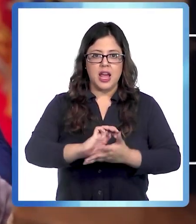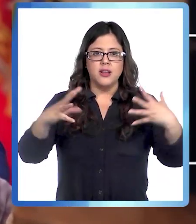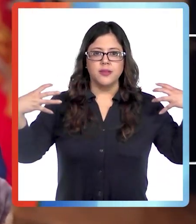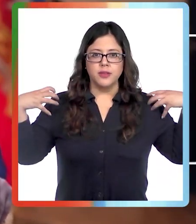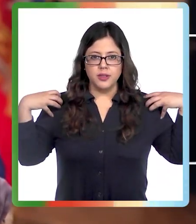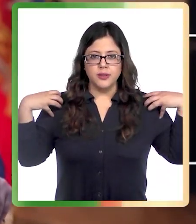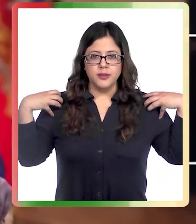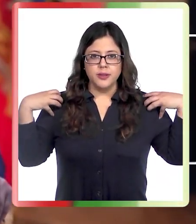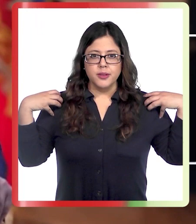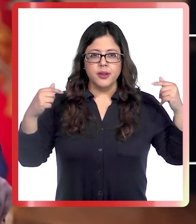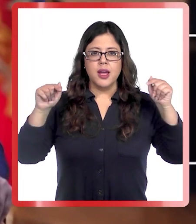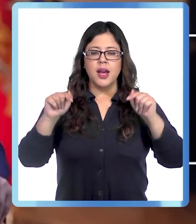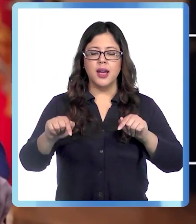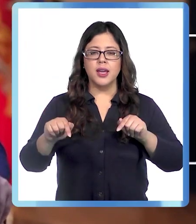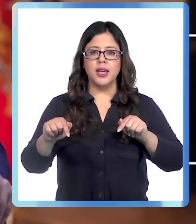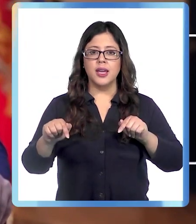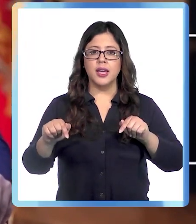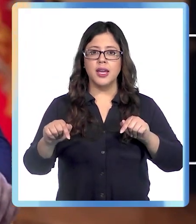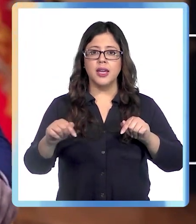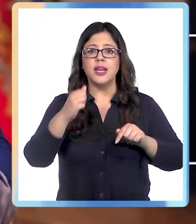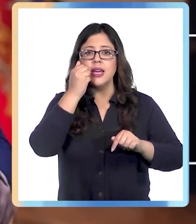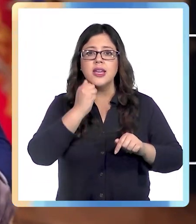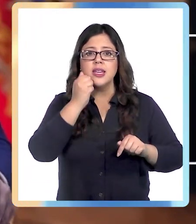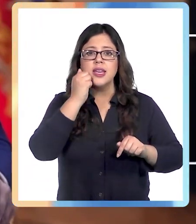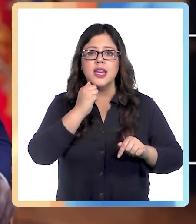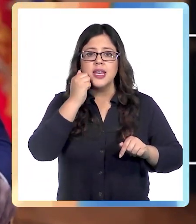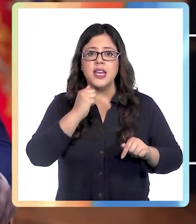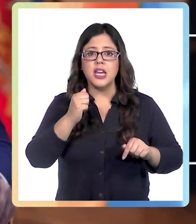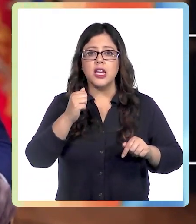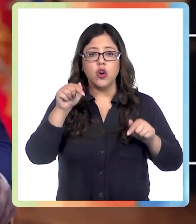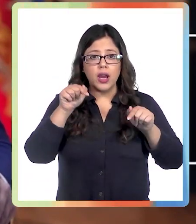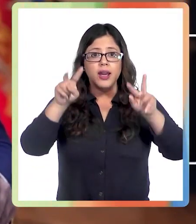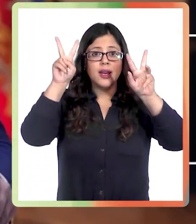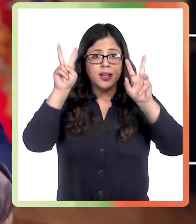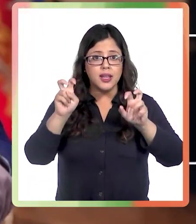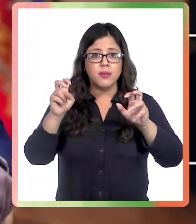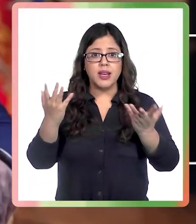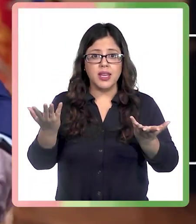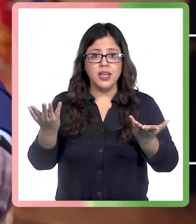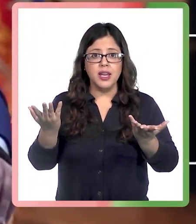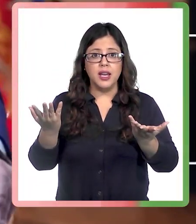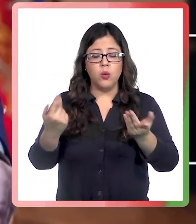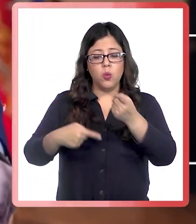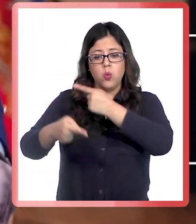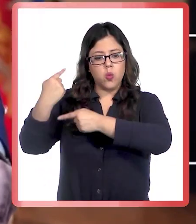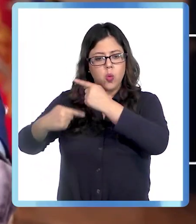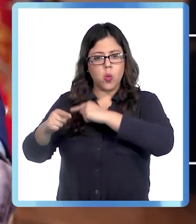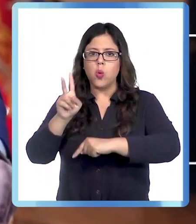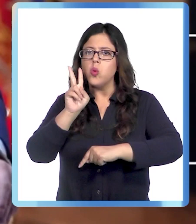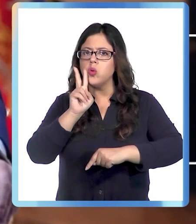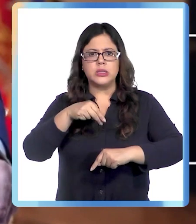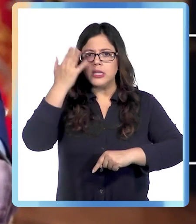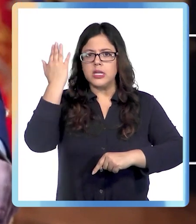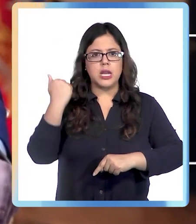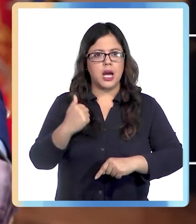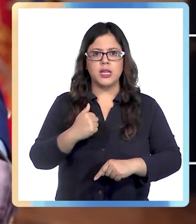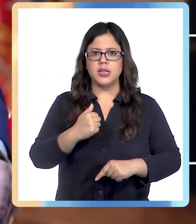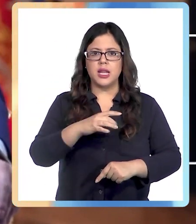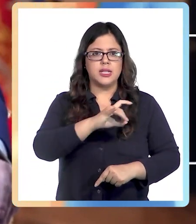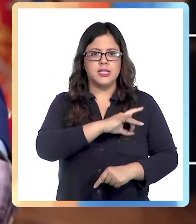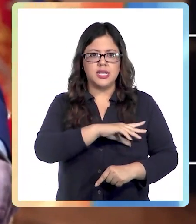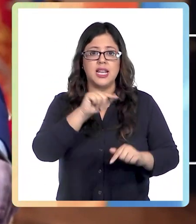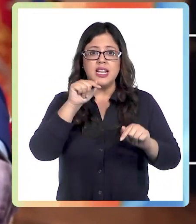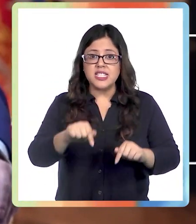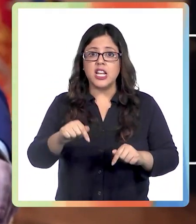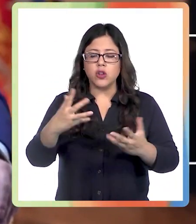Estado. Se trata, estimados compatriotas, de un hito sin precedentes en la industria minera chilena y de un avance